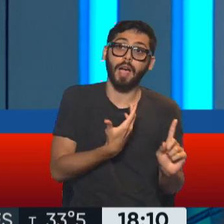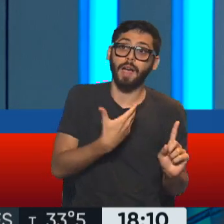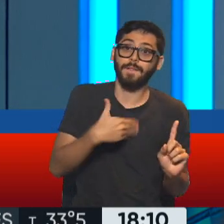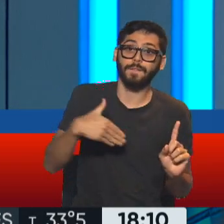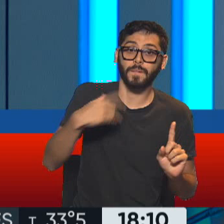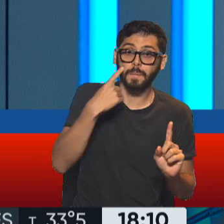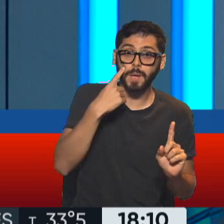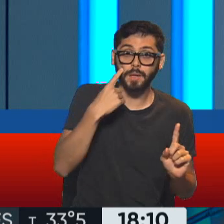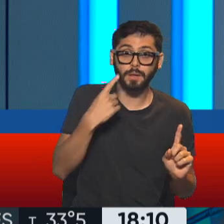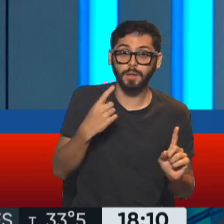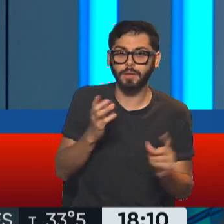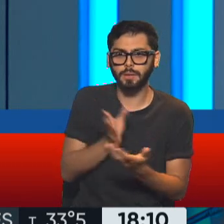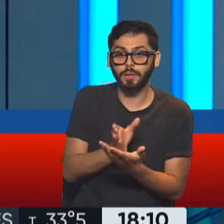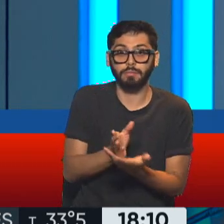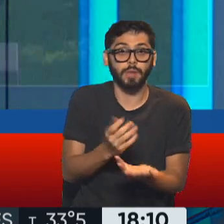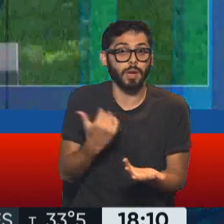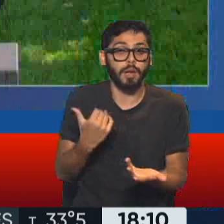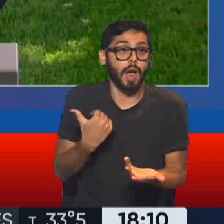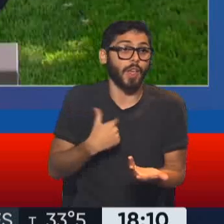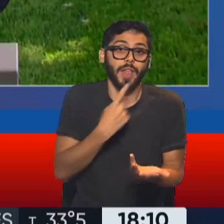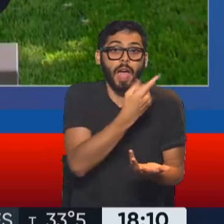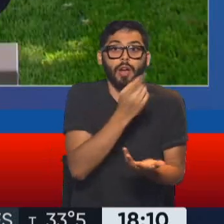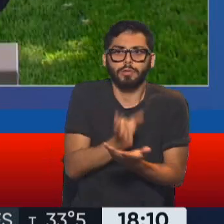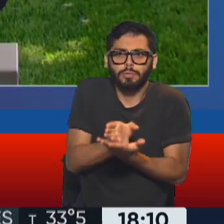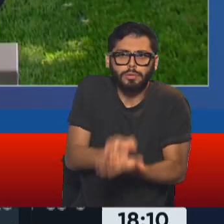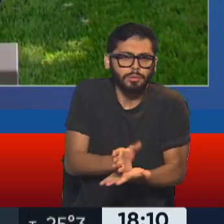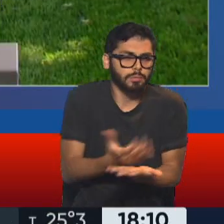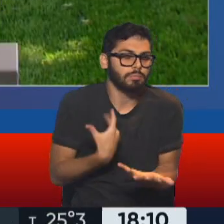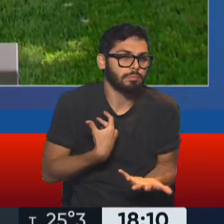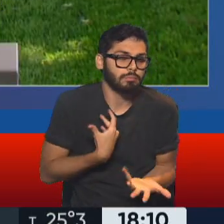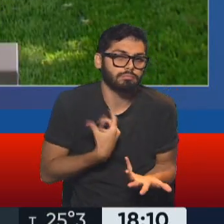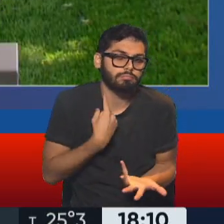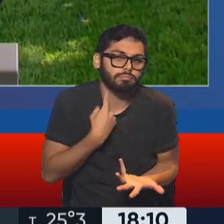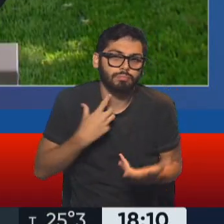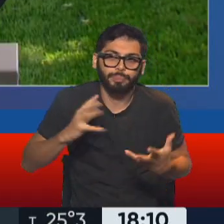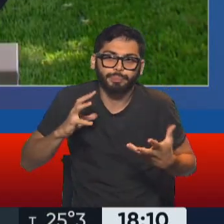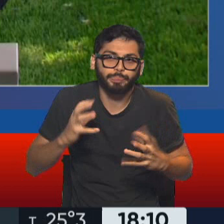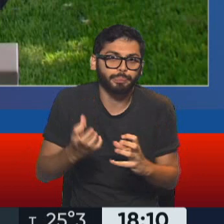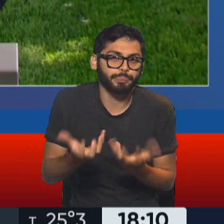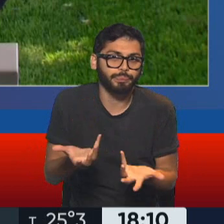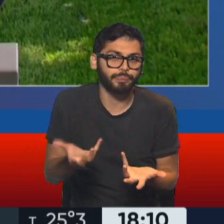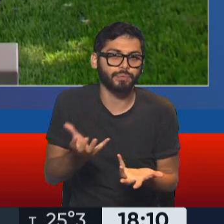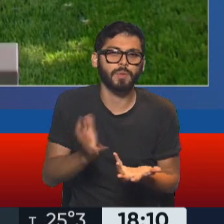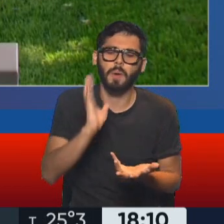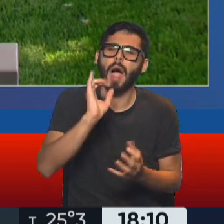hoy la definió Guzmán como era dañina para la economía argentina. Se logra un acuerdo que empecemos a